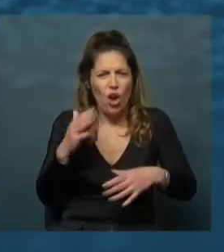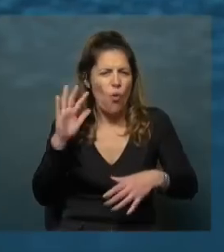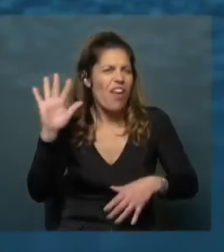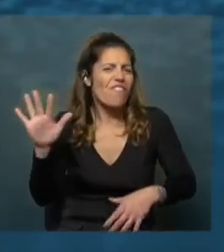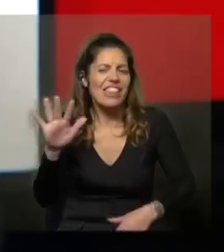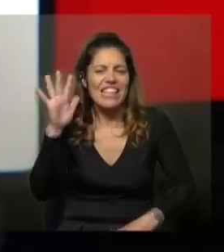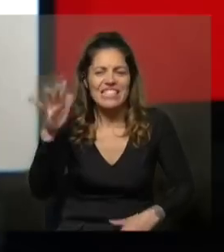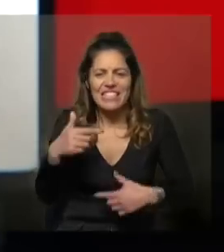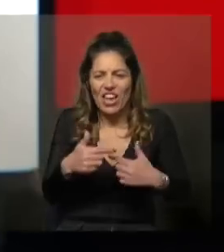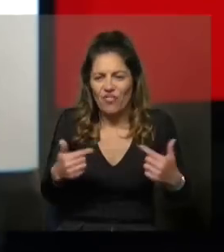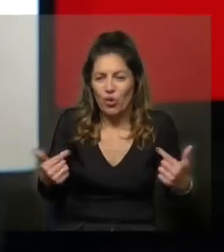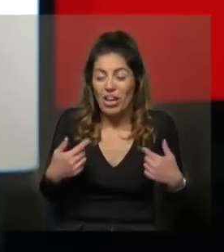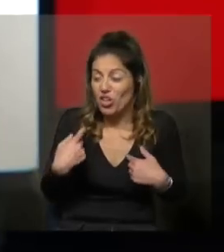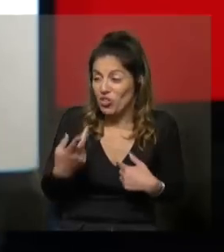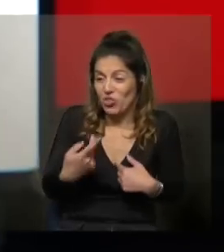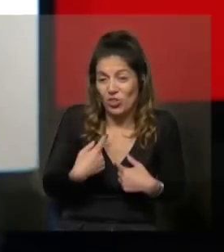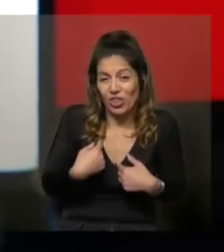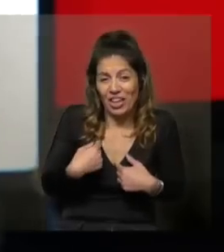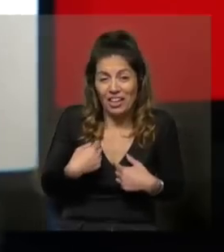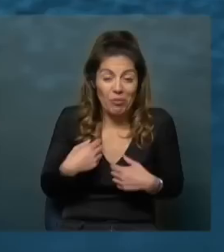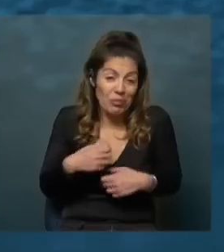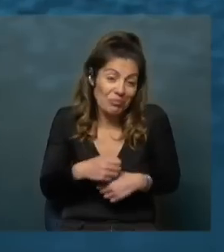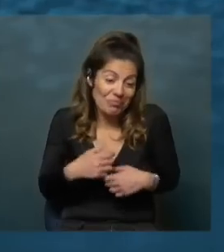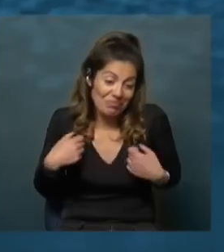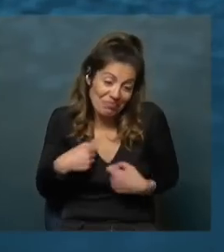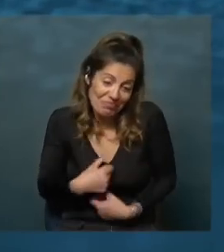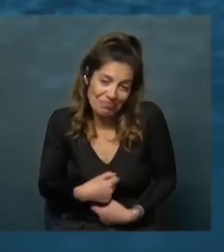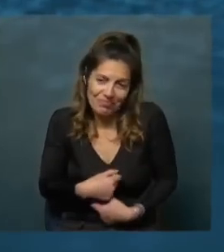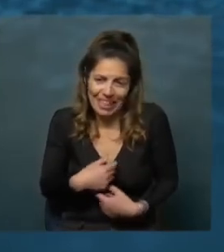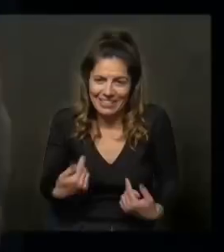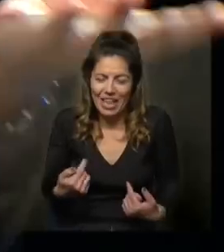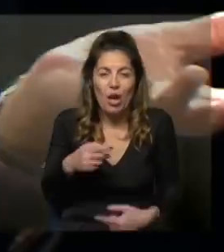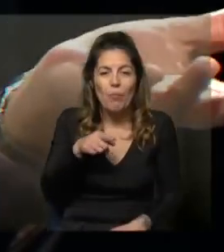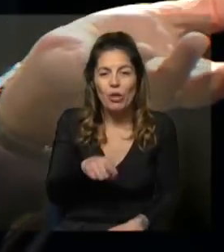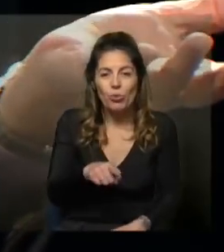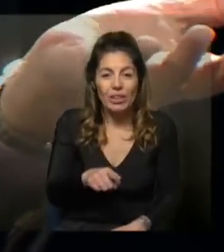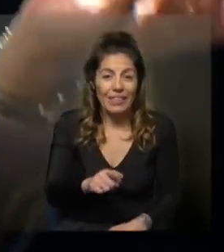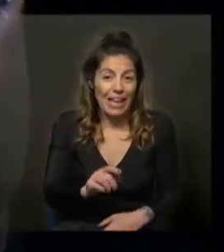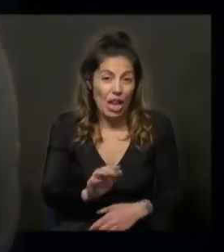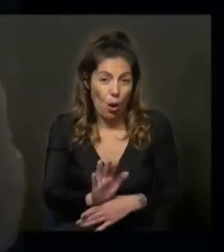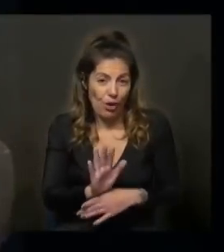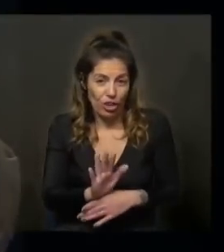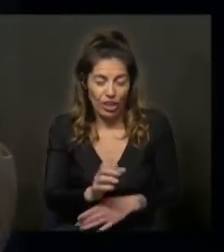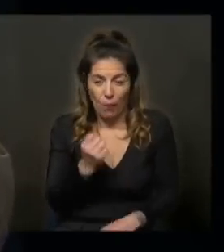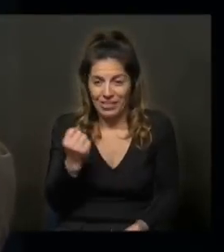del volumen y todo nosotros somos como dos pollitos mojados pero ustedes son los protagonistas